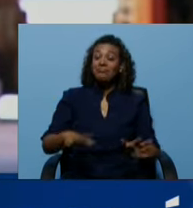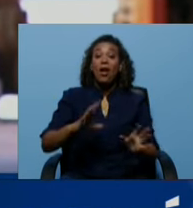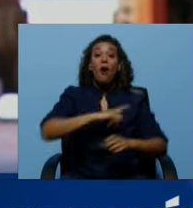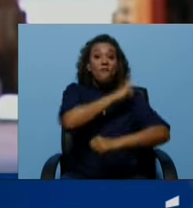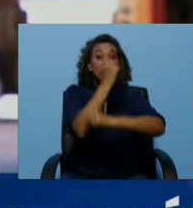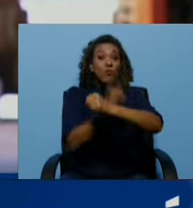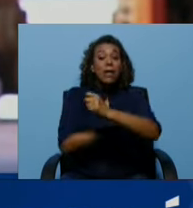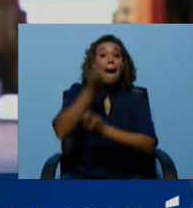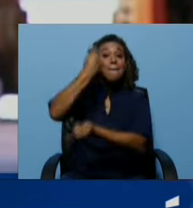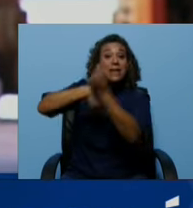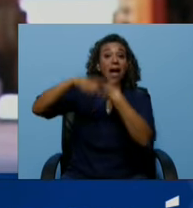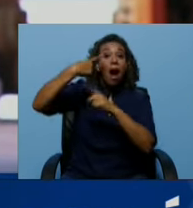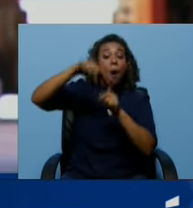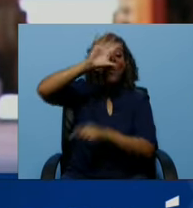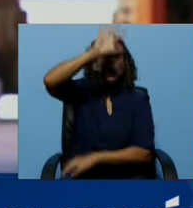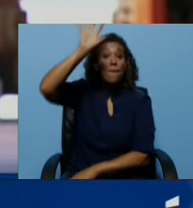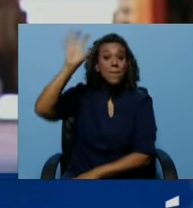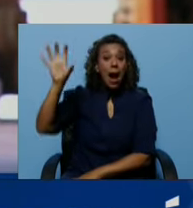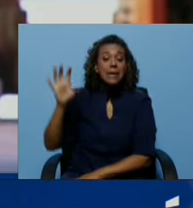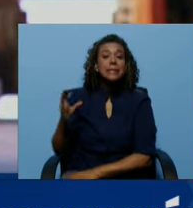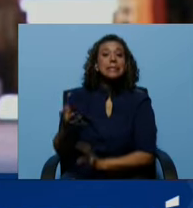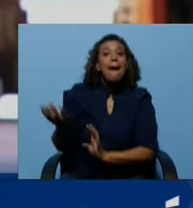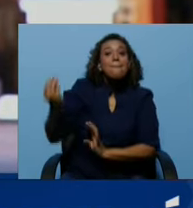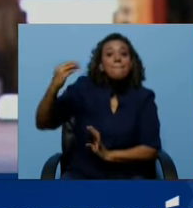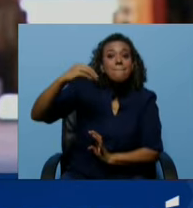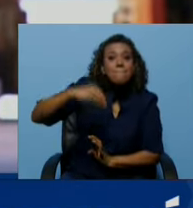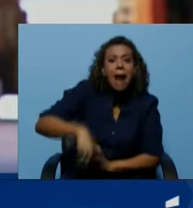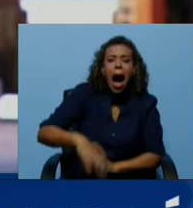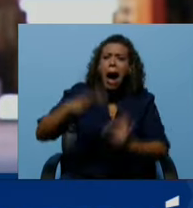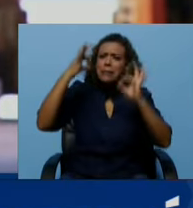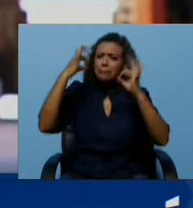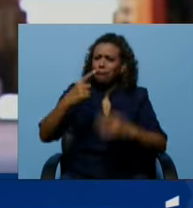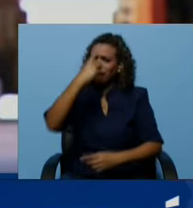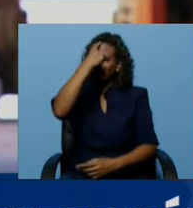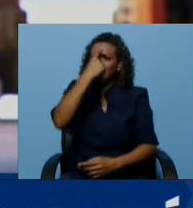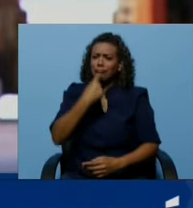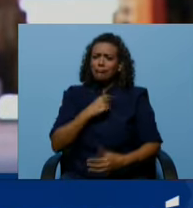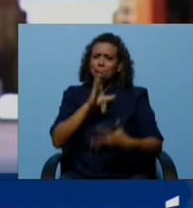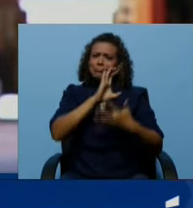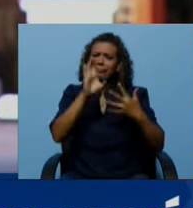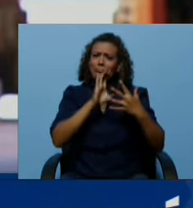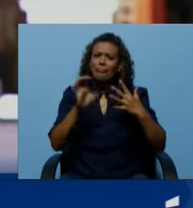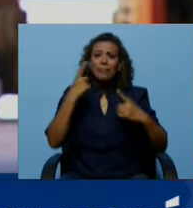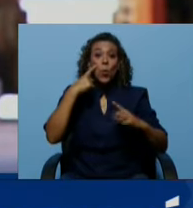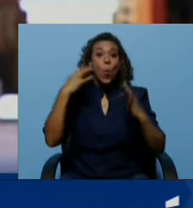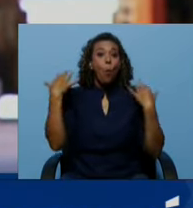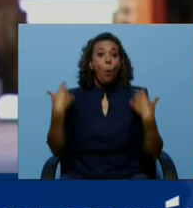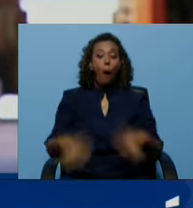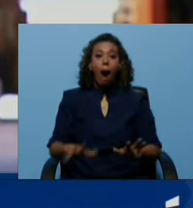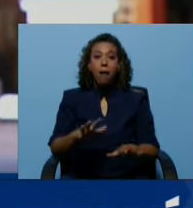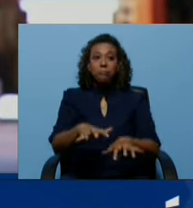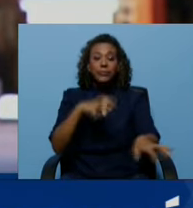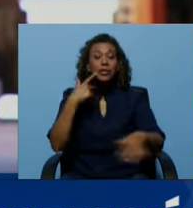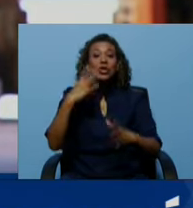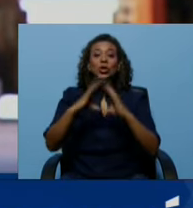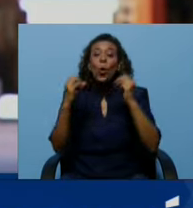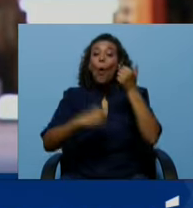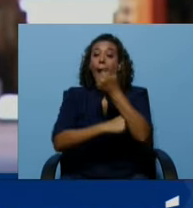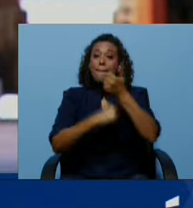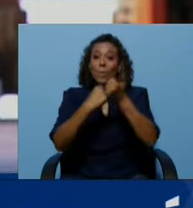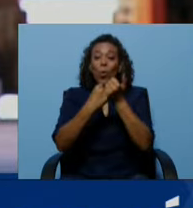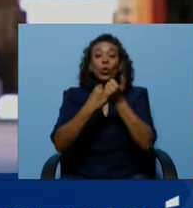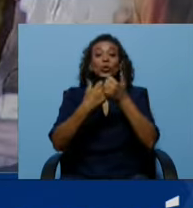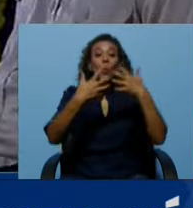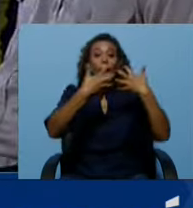fortaleza exportadora, pero además con una perspectiva de crecimiento que se pierde de vista. Todo el apoyo al sector